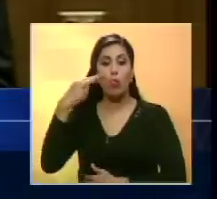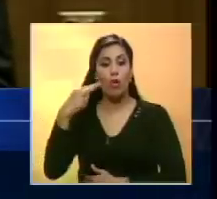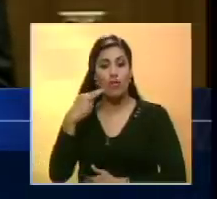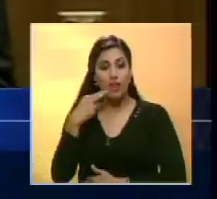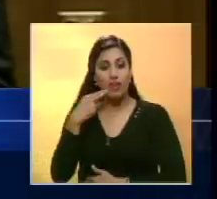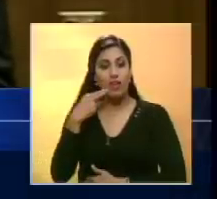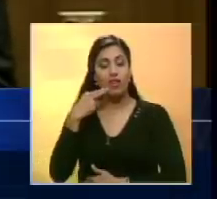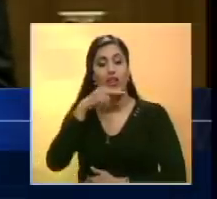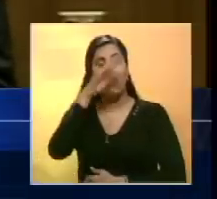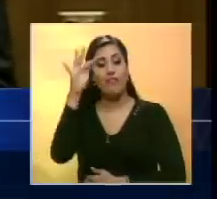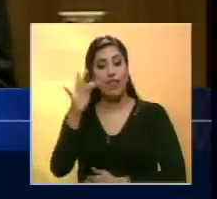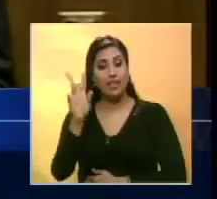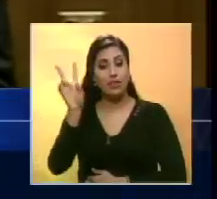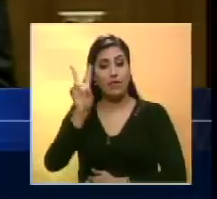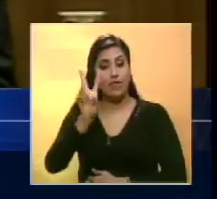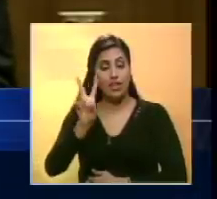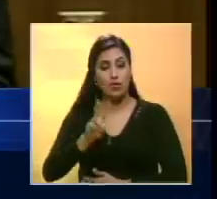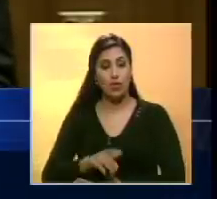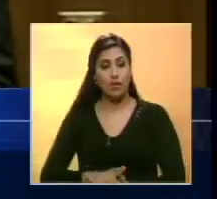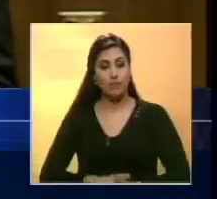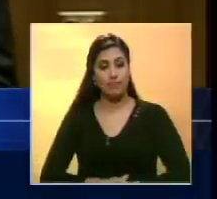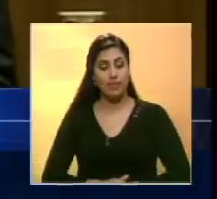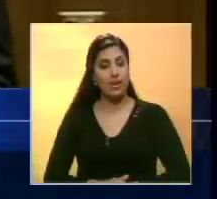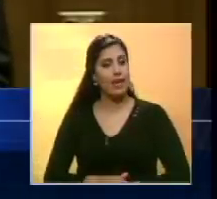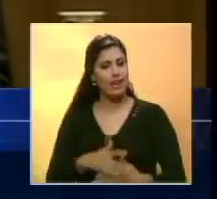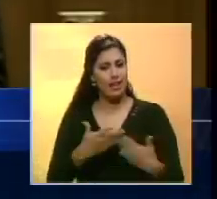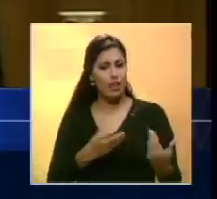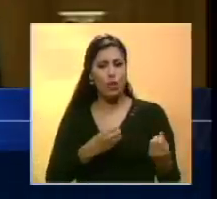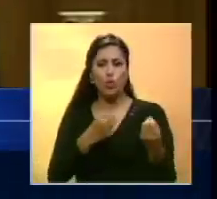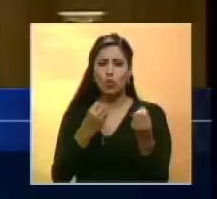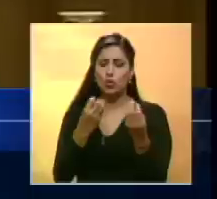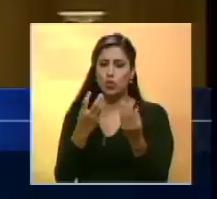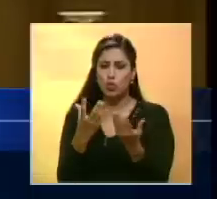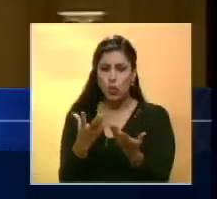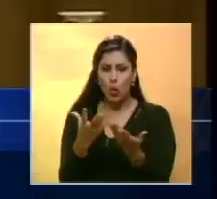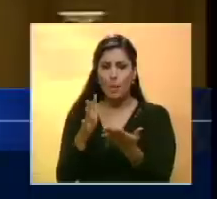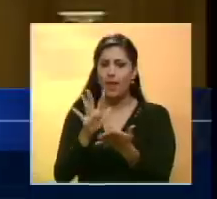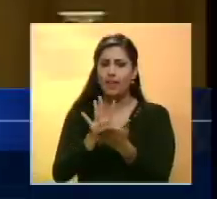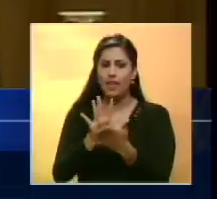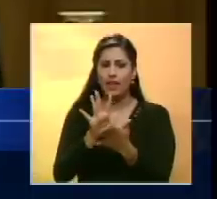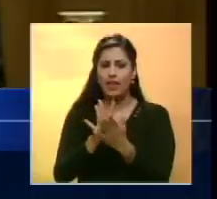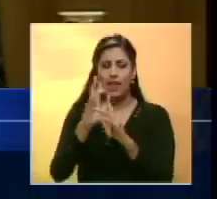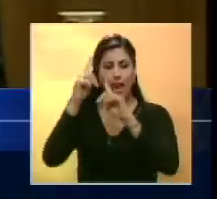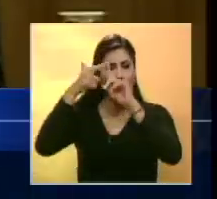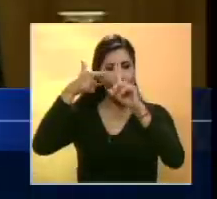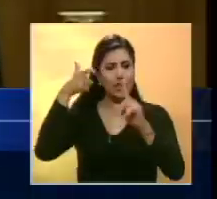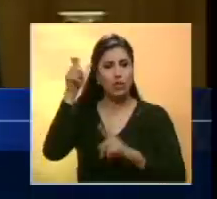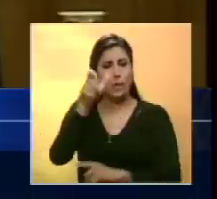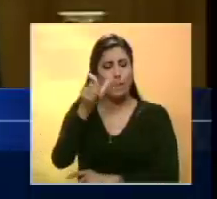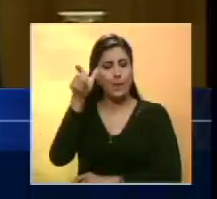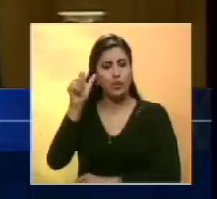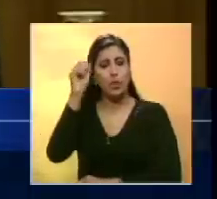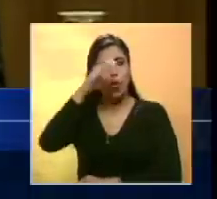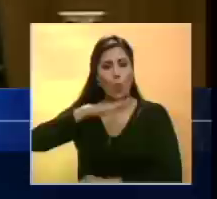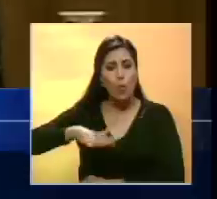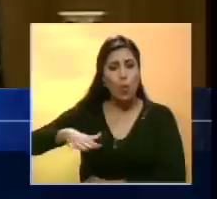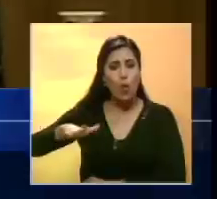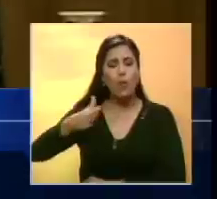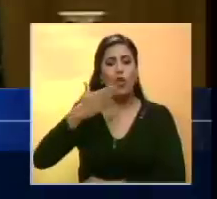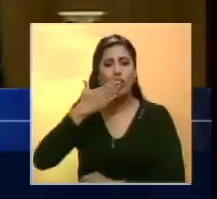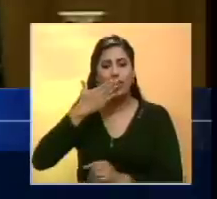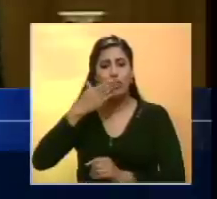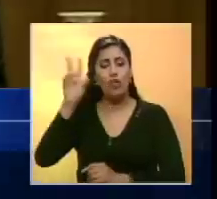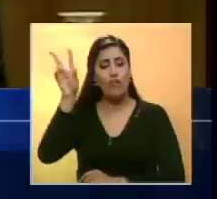Bolivariana y Federativa de Venezuela que le devuelvan la soberanía a los amazonenses y pueblos indígenas del